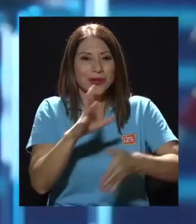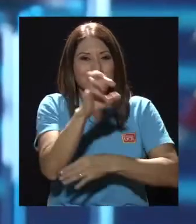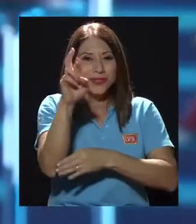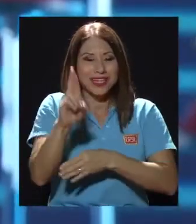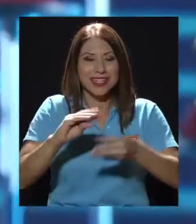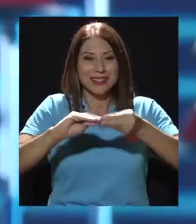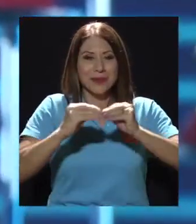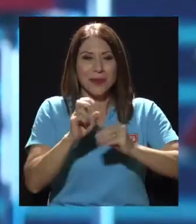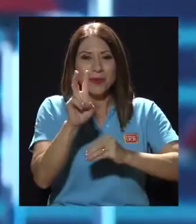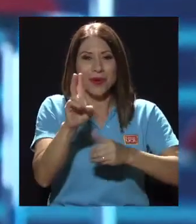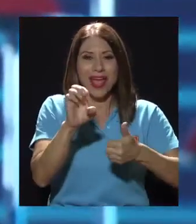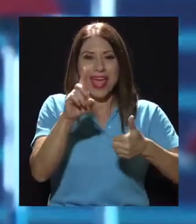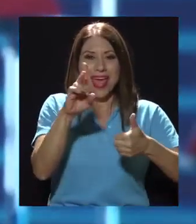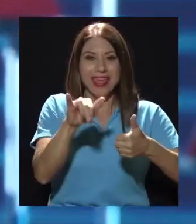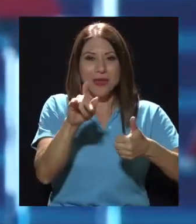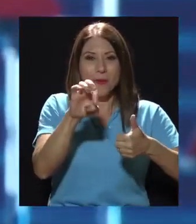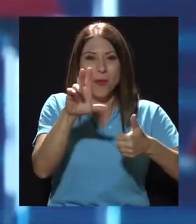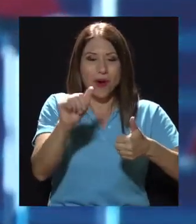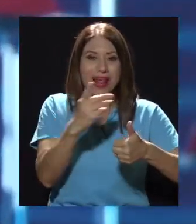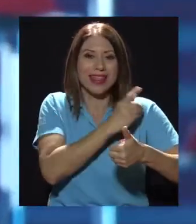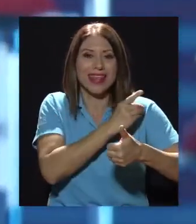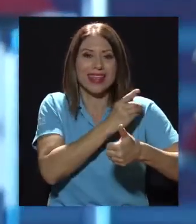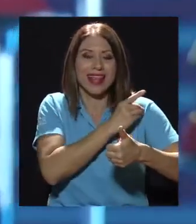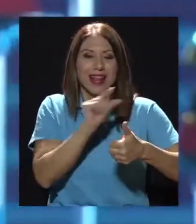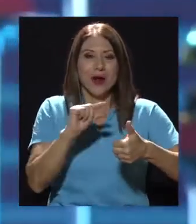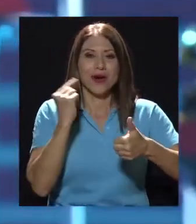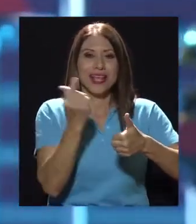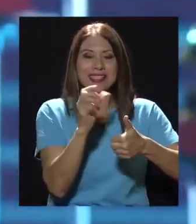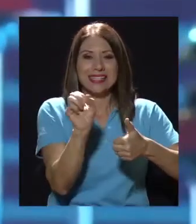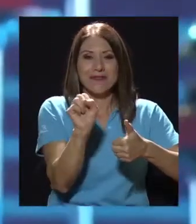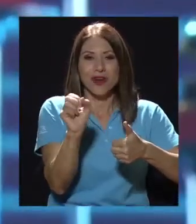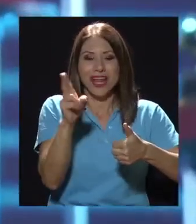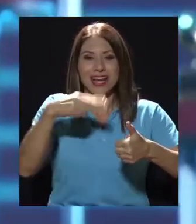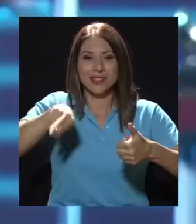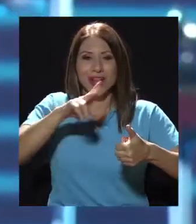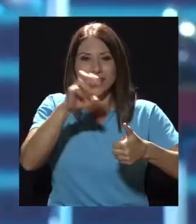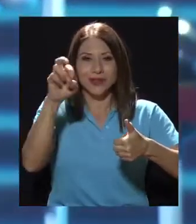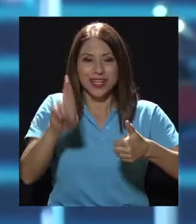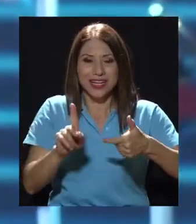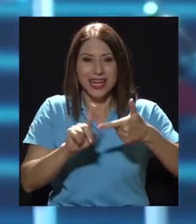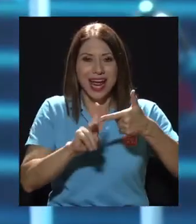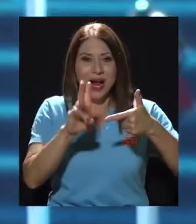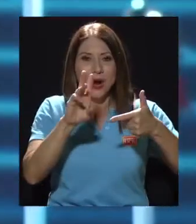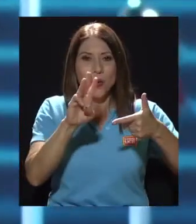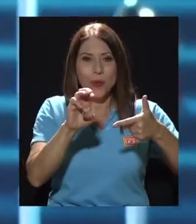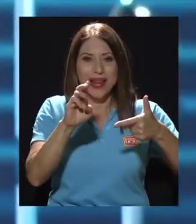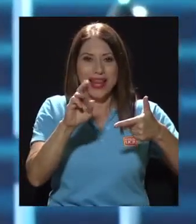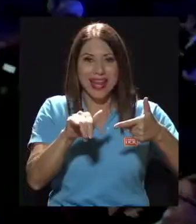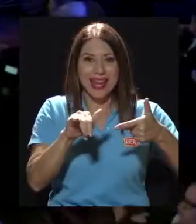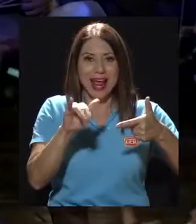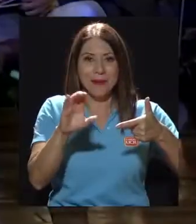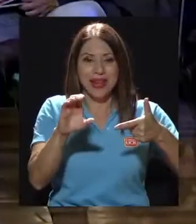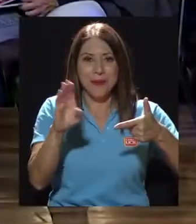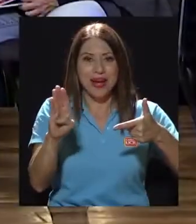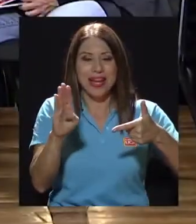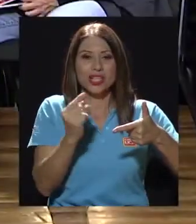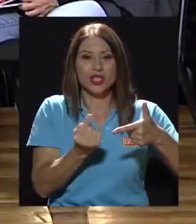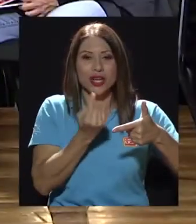volumen 2. Eddie Mora, dirigiendo la Orquesta Sinfónica Nacional de Costa Rica. Winnie Camila Berg, solista.